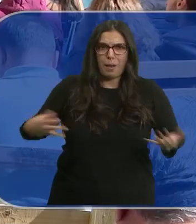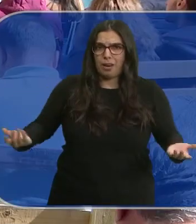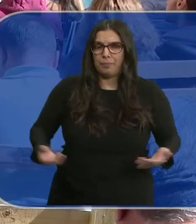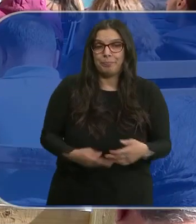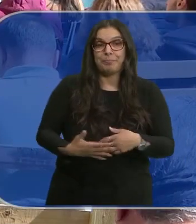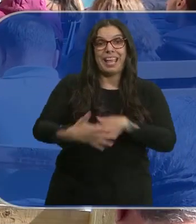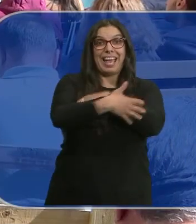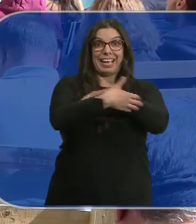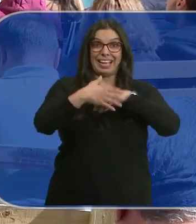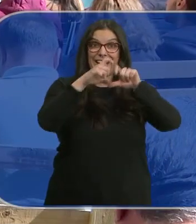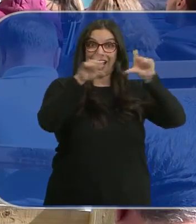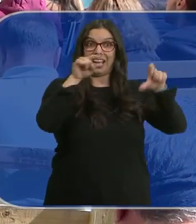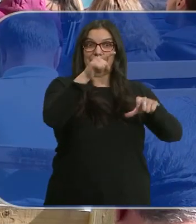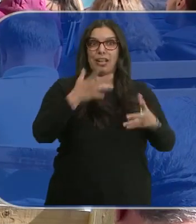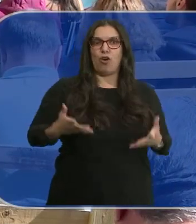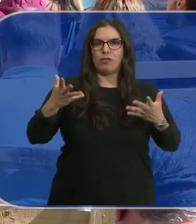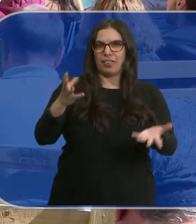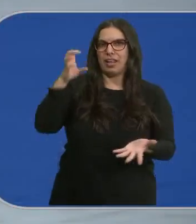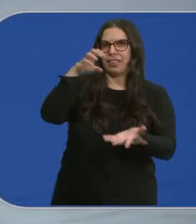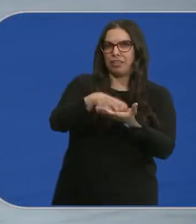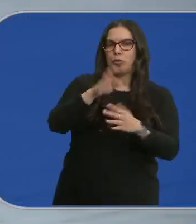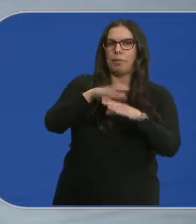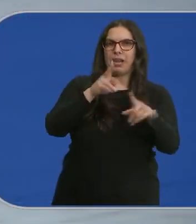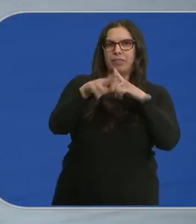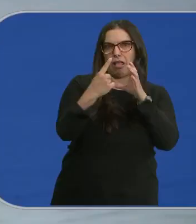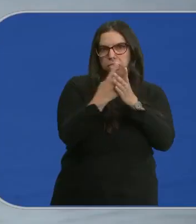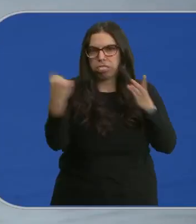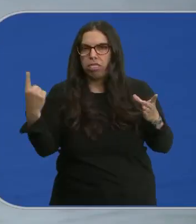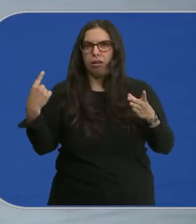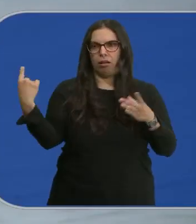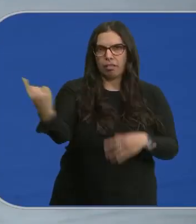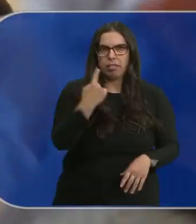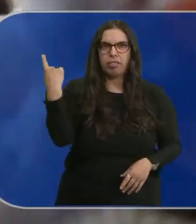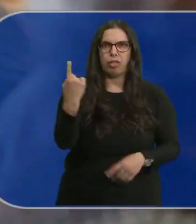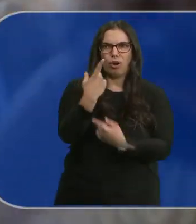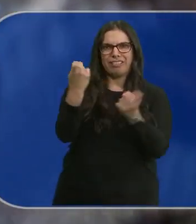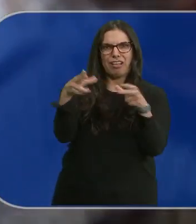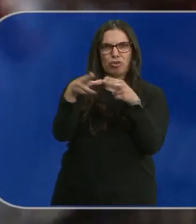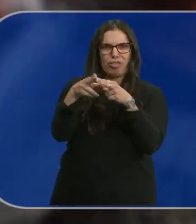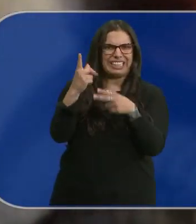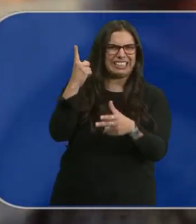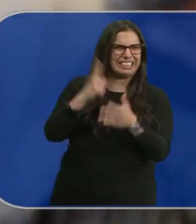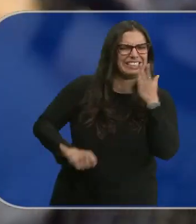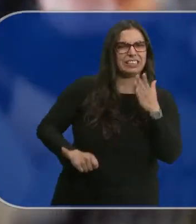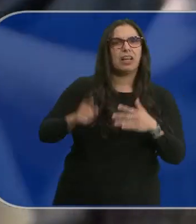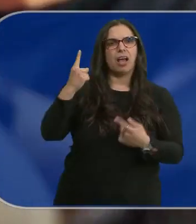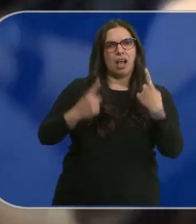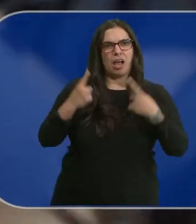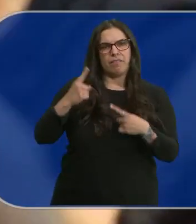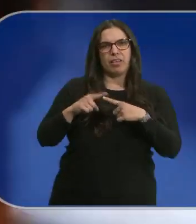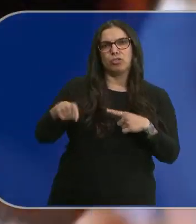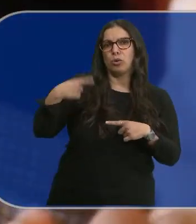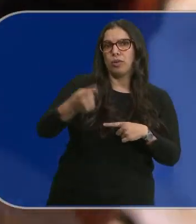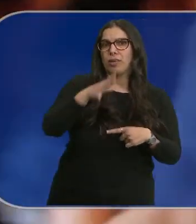corriente. Cáritas ponía en marcha el centro Ranquines para evitar el desamparo y la necesidad social extrema de estas personas, a menudo consecuencia